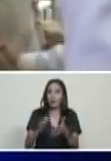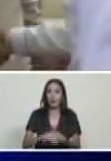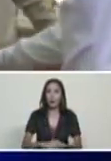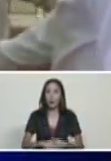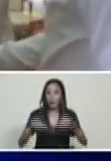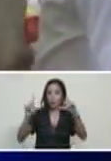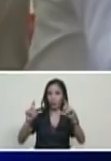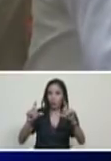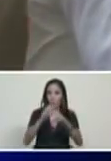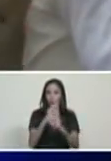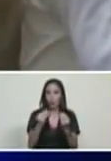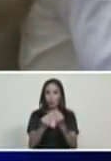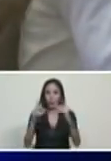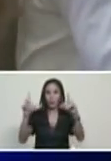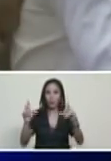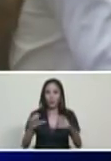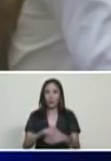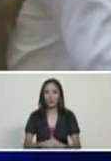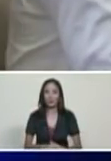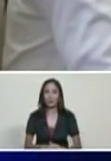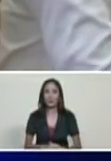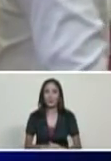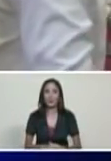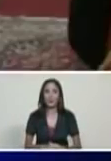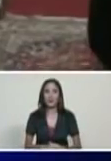fotografía. Una fotografía